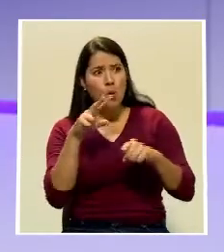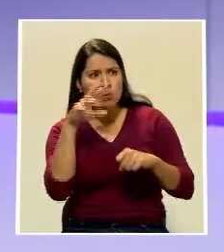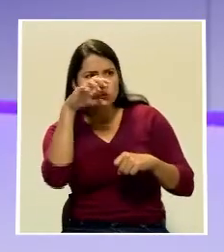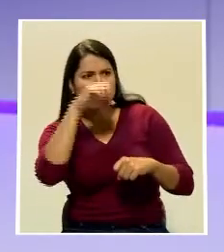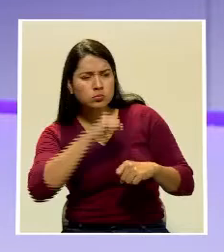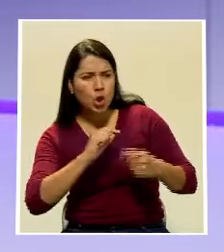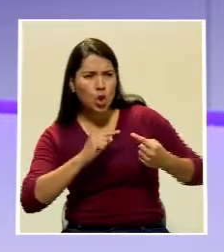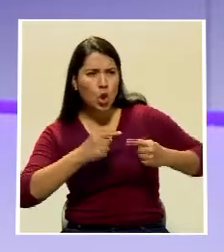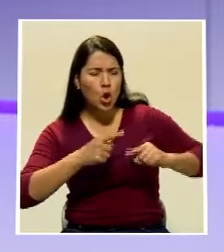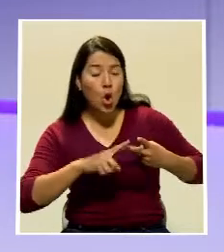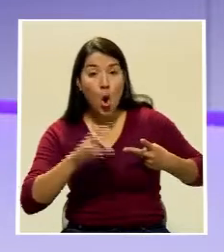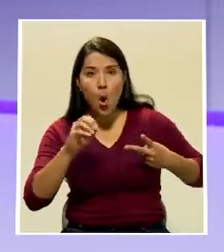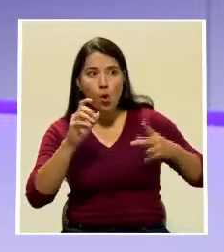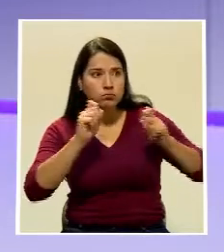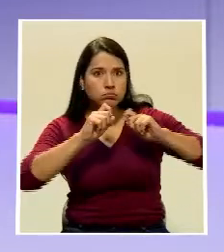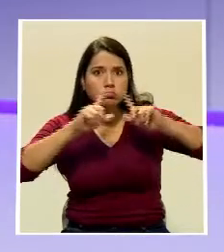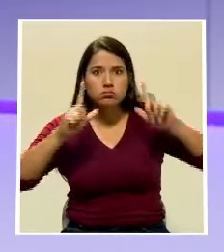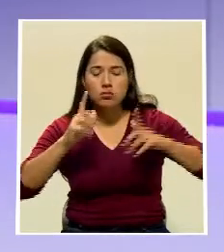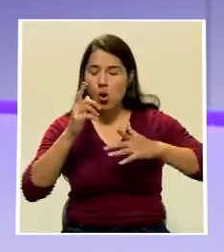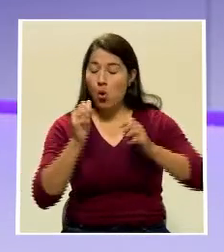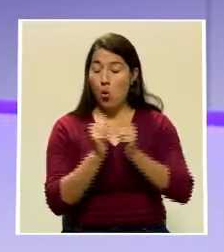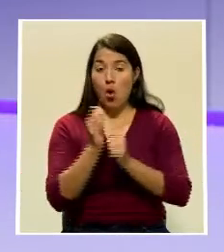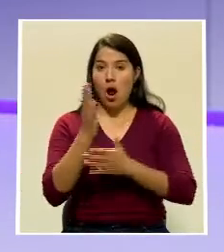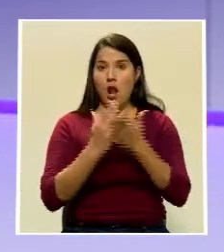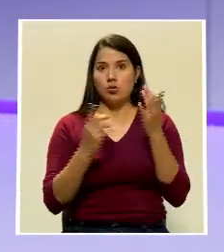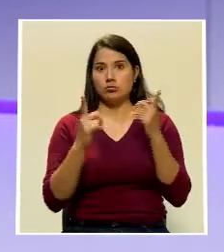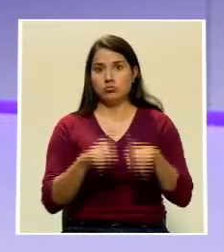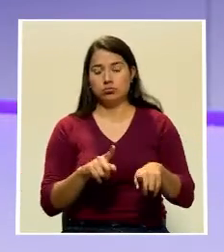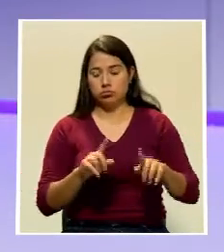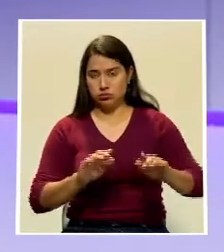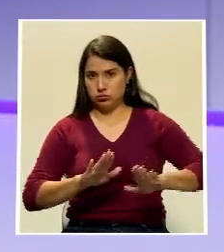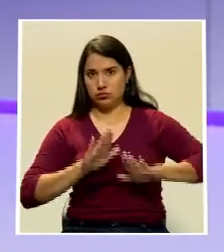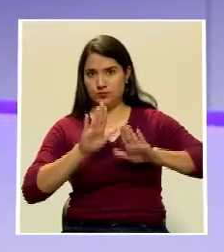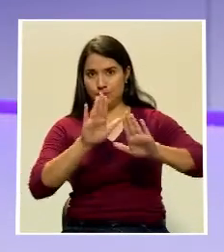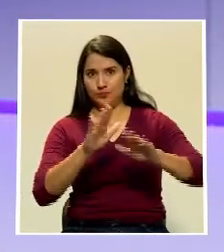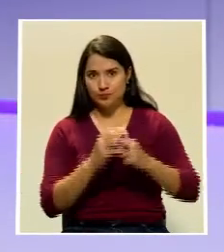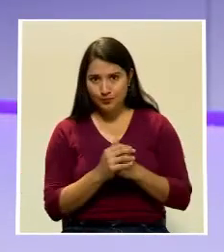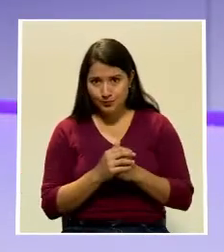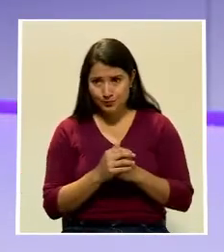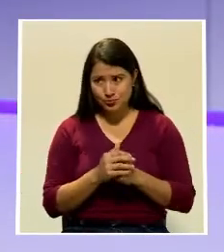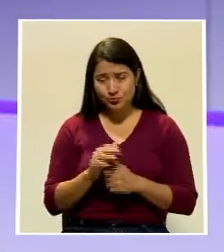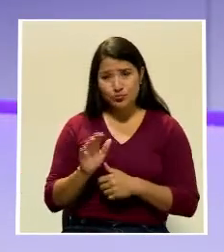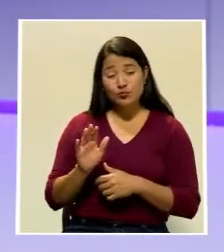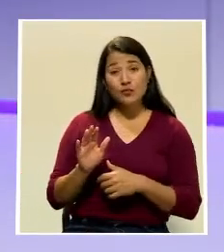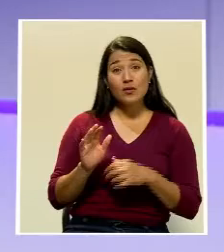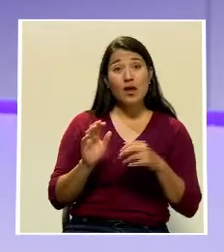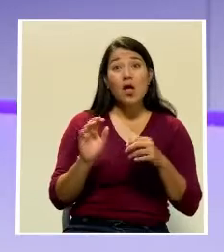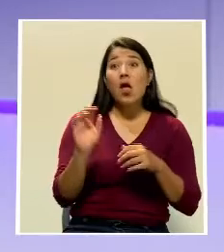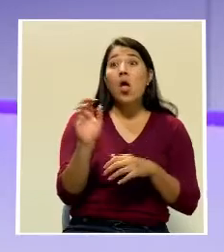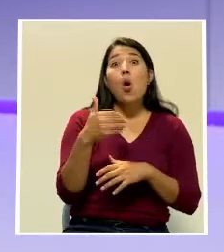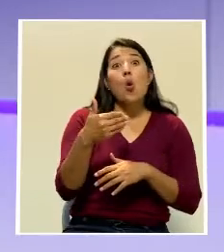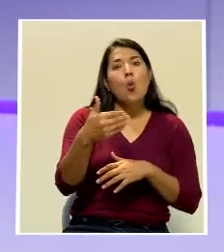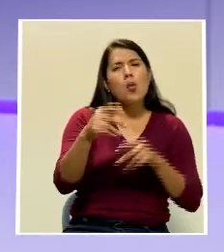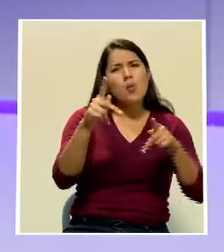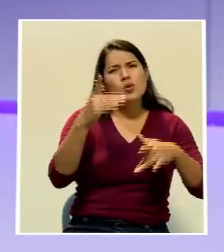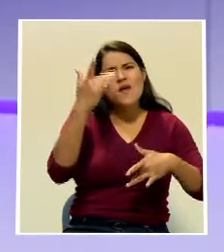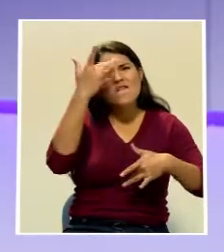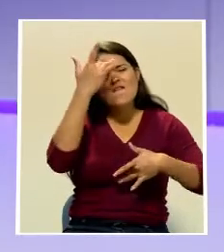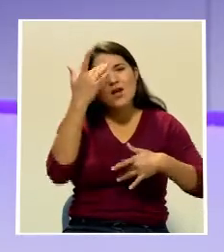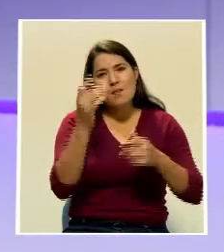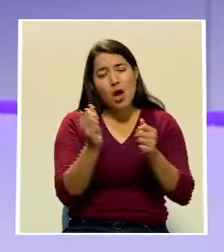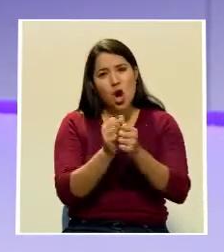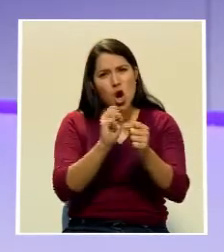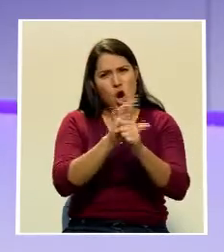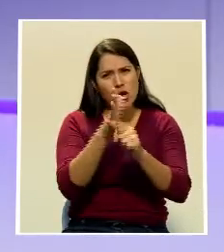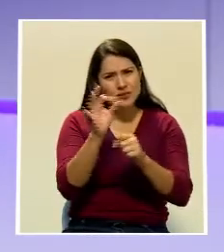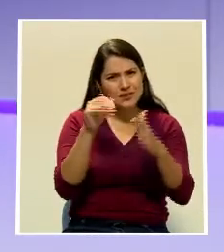con algún hecho extraordinario. Fueron las imágenes de los enfermos de coronavirus en